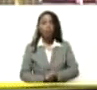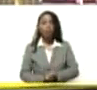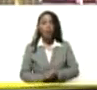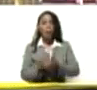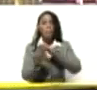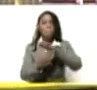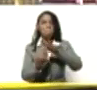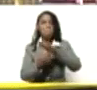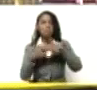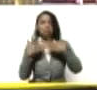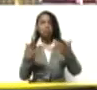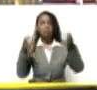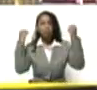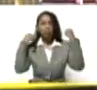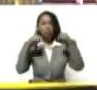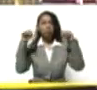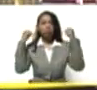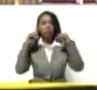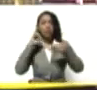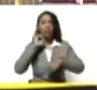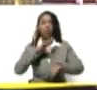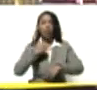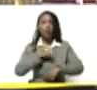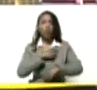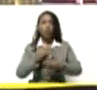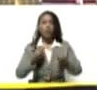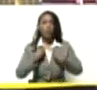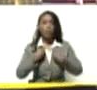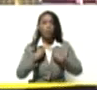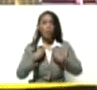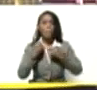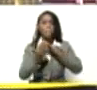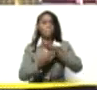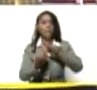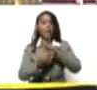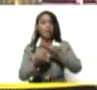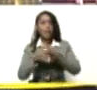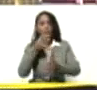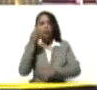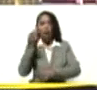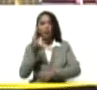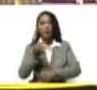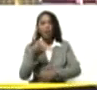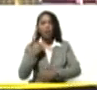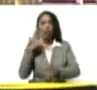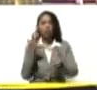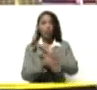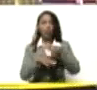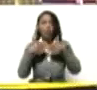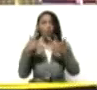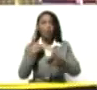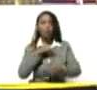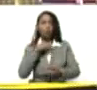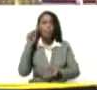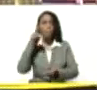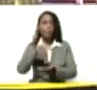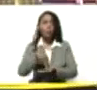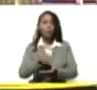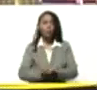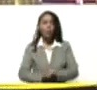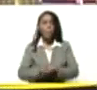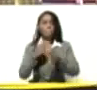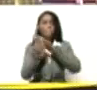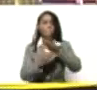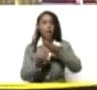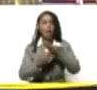basado en la práctica y en la historia que hemos vivido, basado en la verdad sobre la cual estamos parados, basado